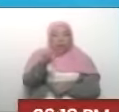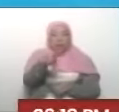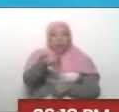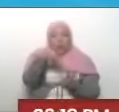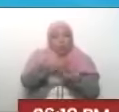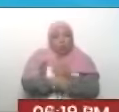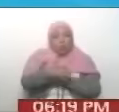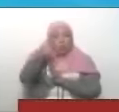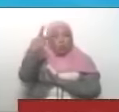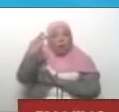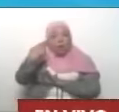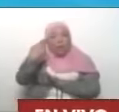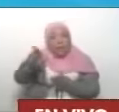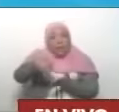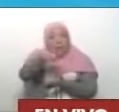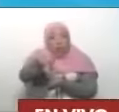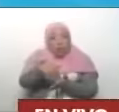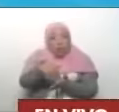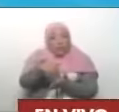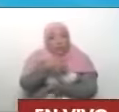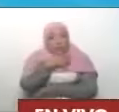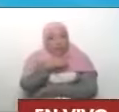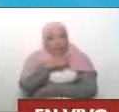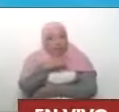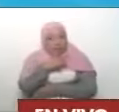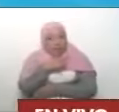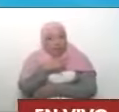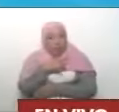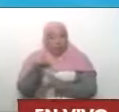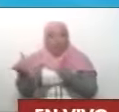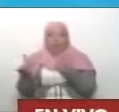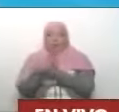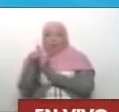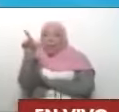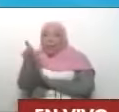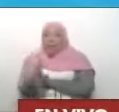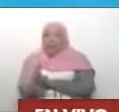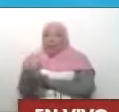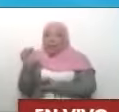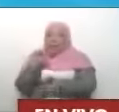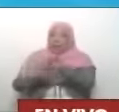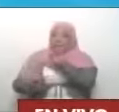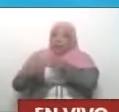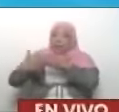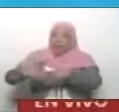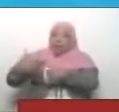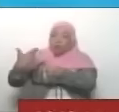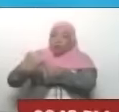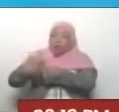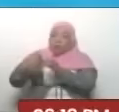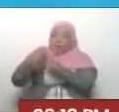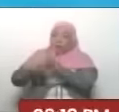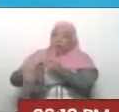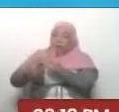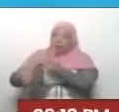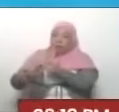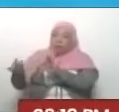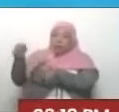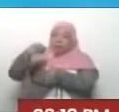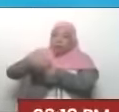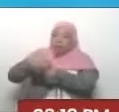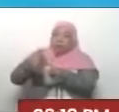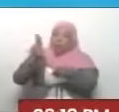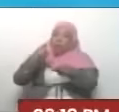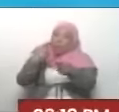a Medina Angarita, que es a quien le debemos la primera ley de hidrocarburos de defensa de nuestros derechos, y lo intentan